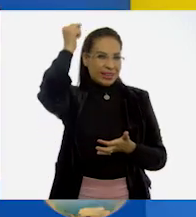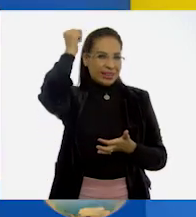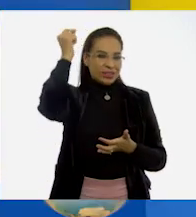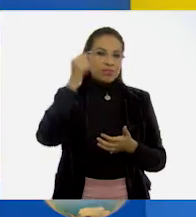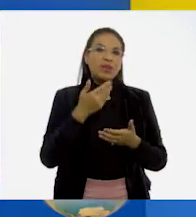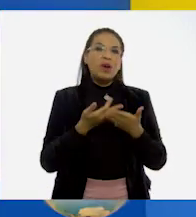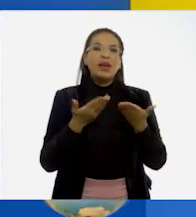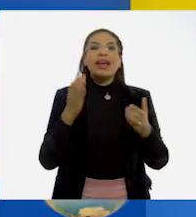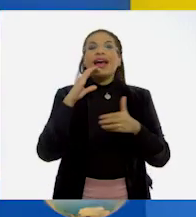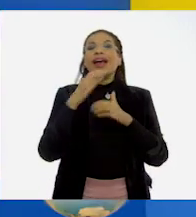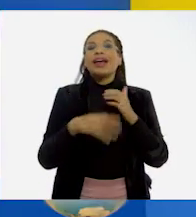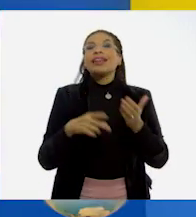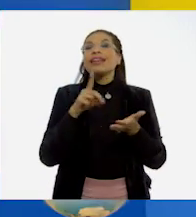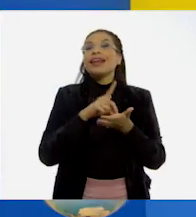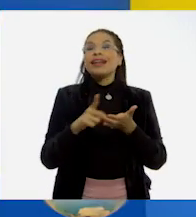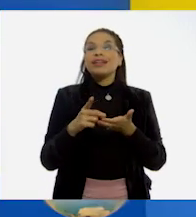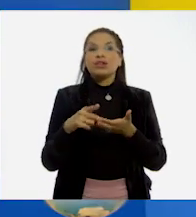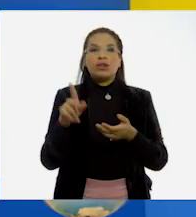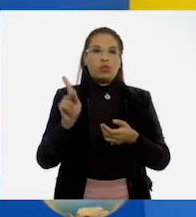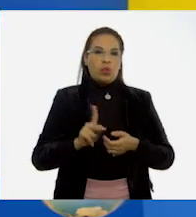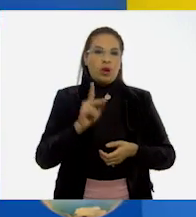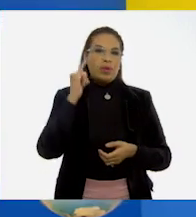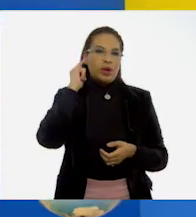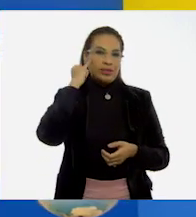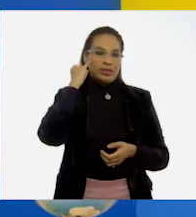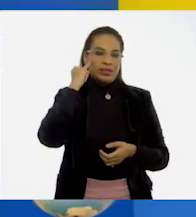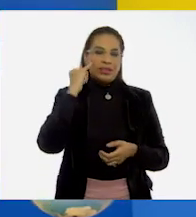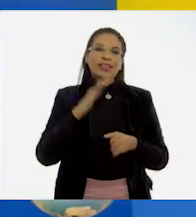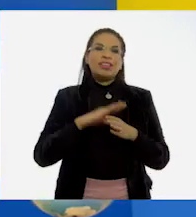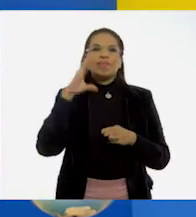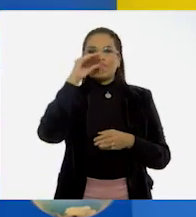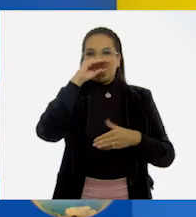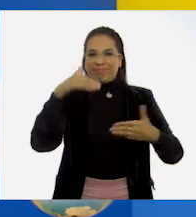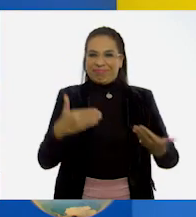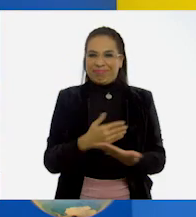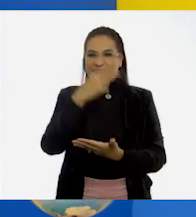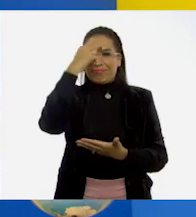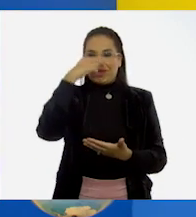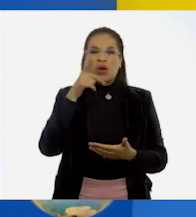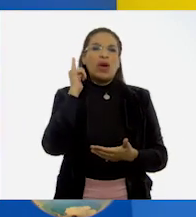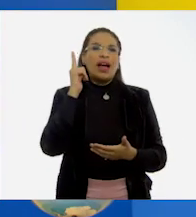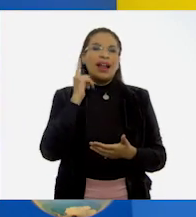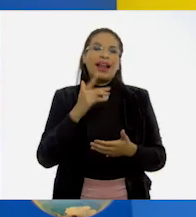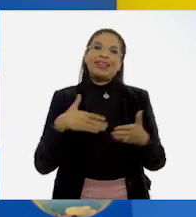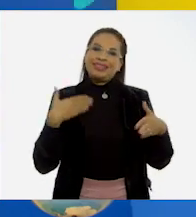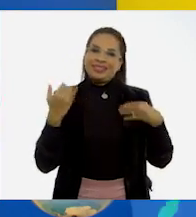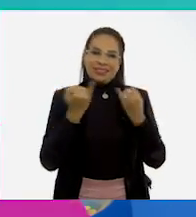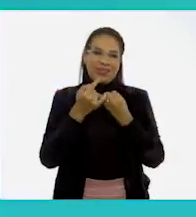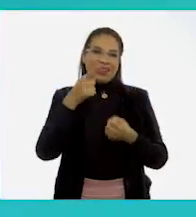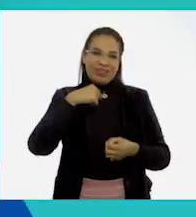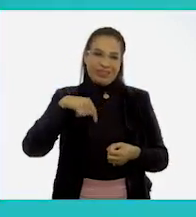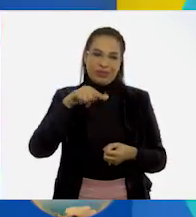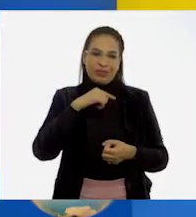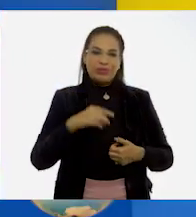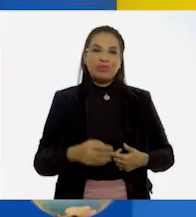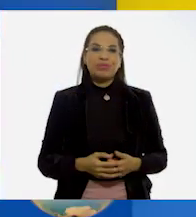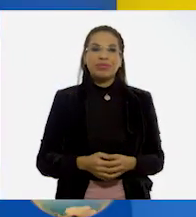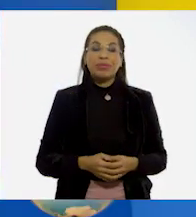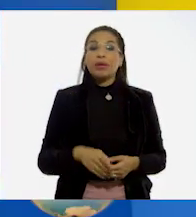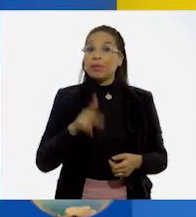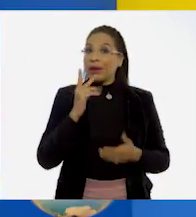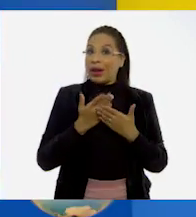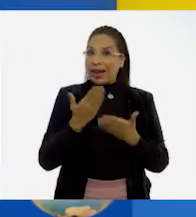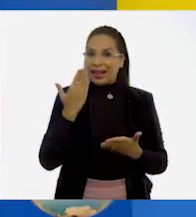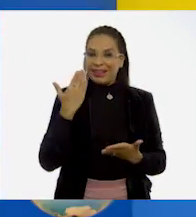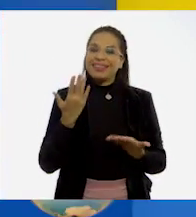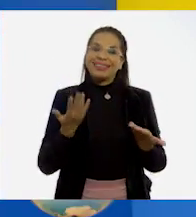Hemos terminado con derechos de los pueblos indígenas y afromexicanos. Espero que lo hayan disfrutado tanto como nosotros. Pero